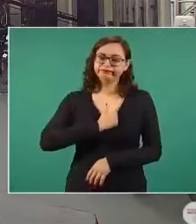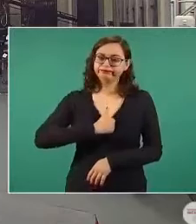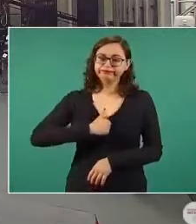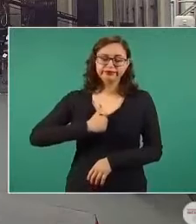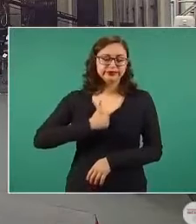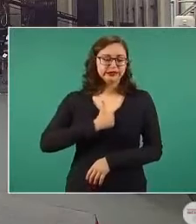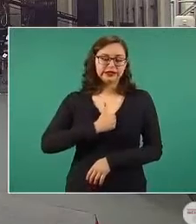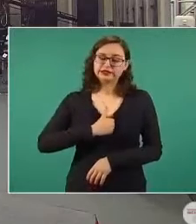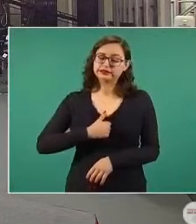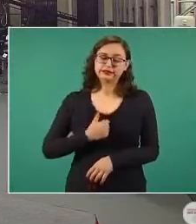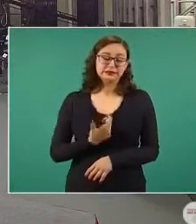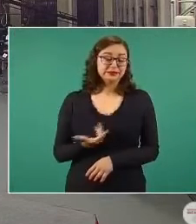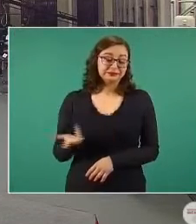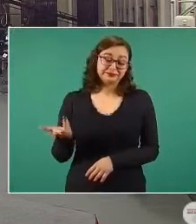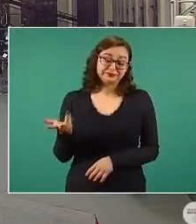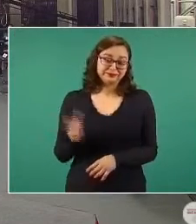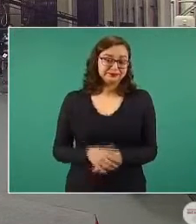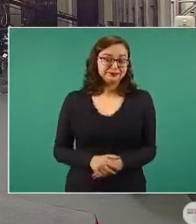a mí